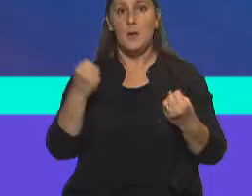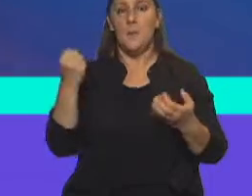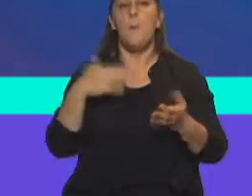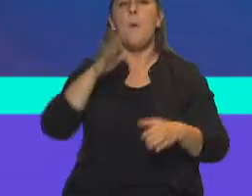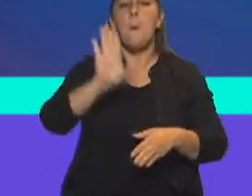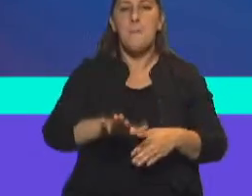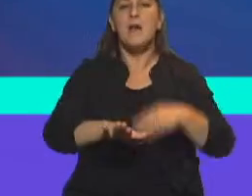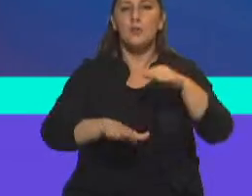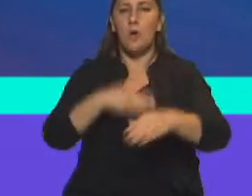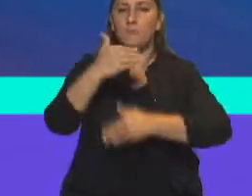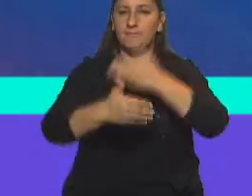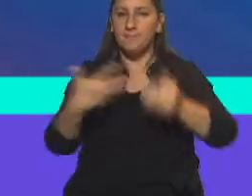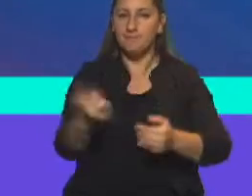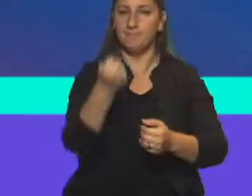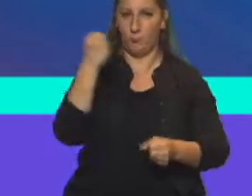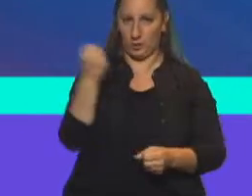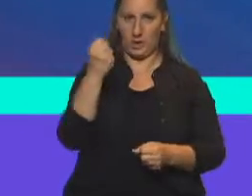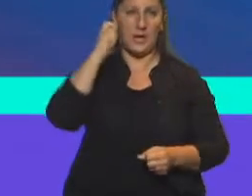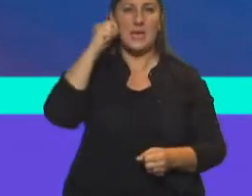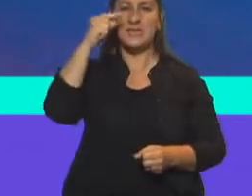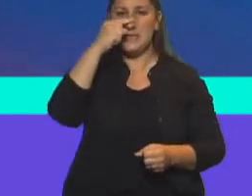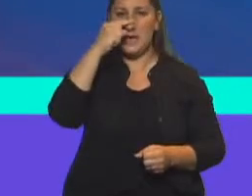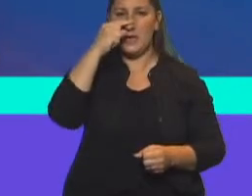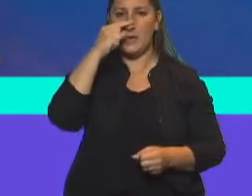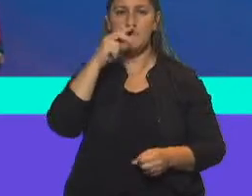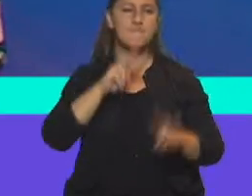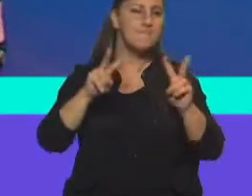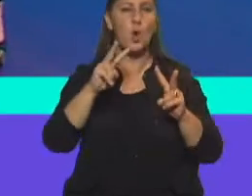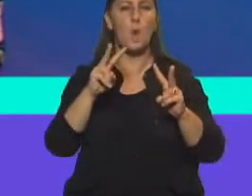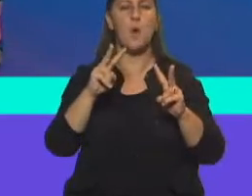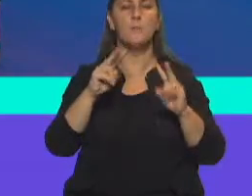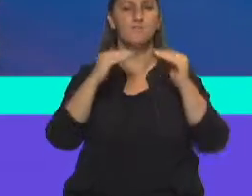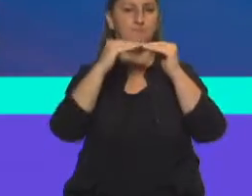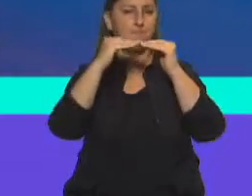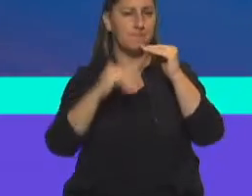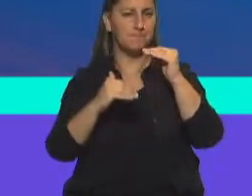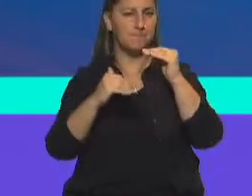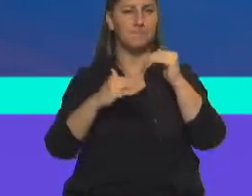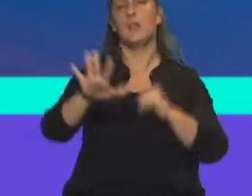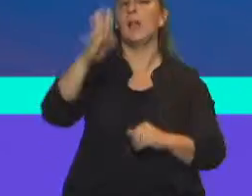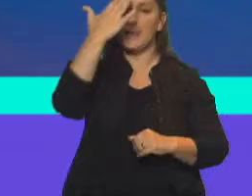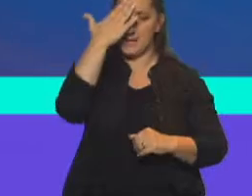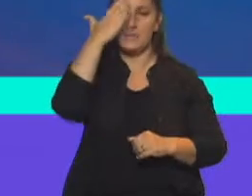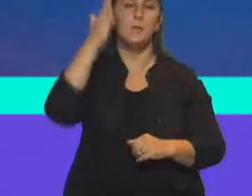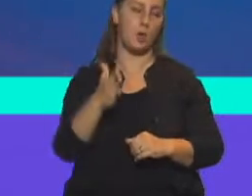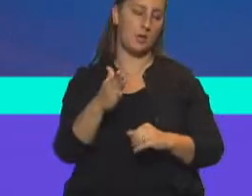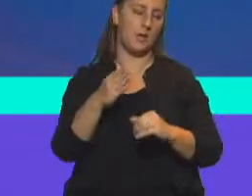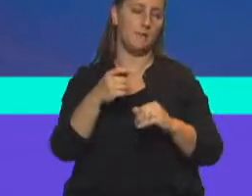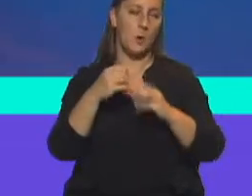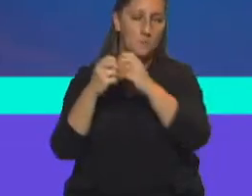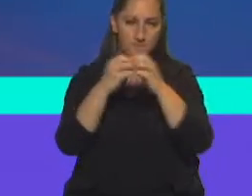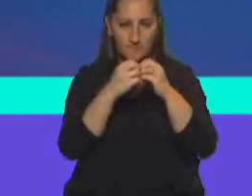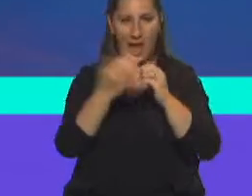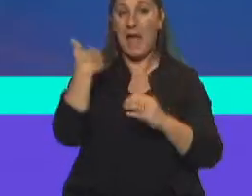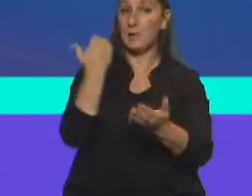importante, lo primero que se hizo en el G7 fue disminuir esto y pasamos a discutir 15%. En algún momento la propuesta había sido